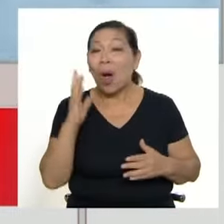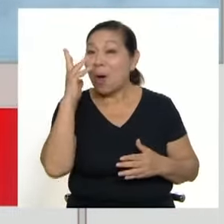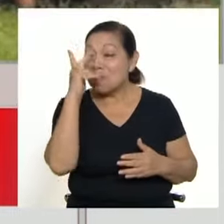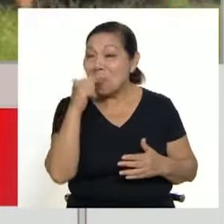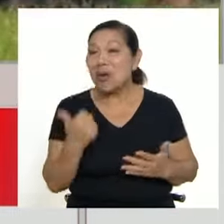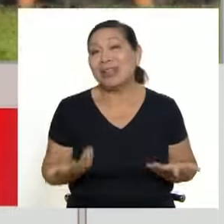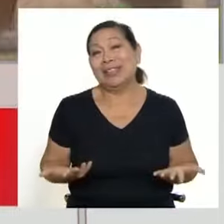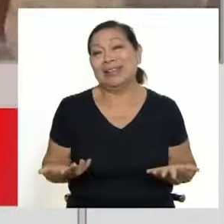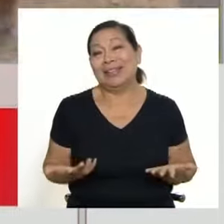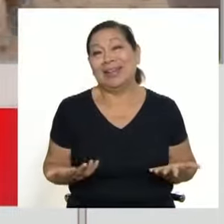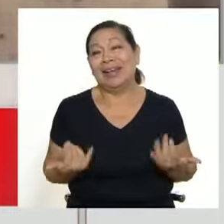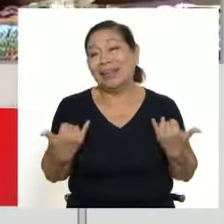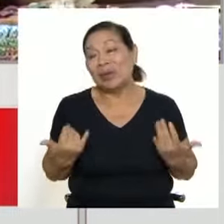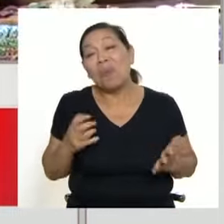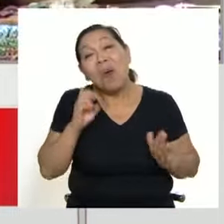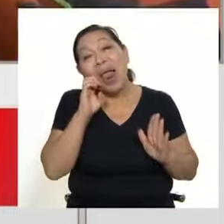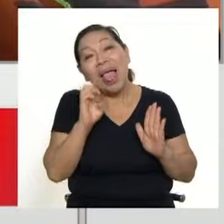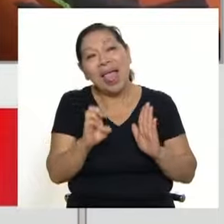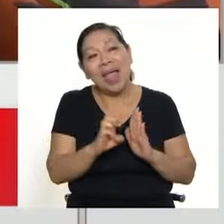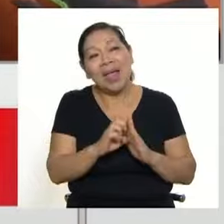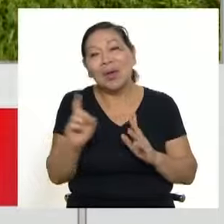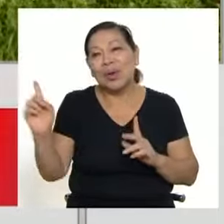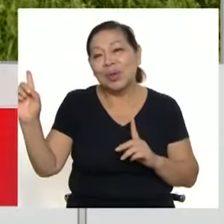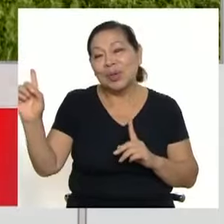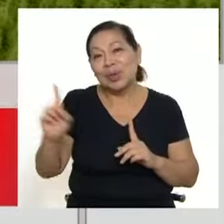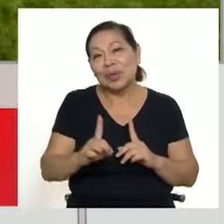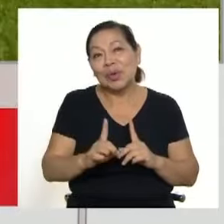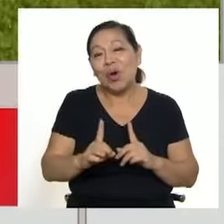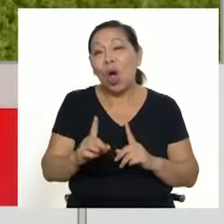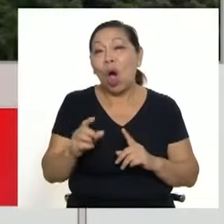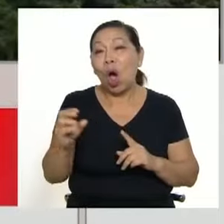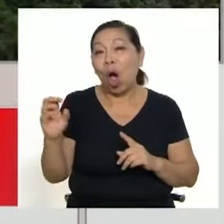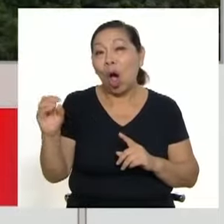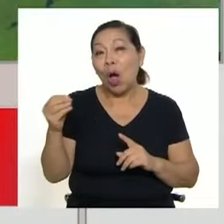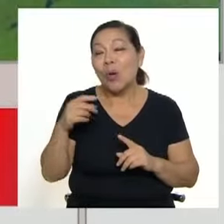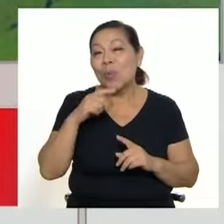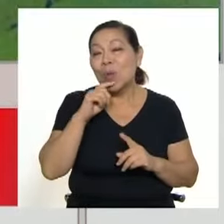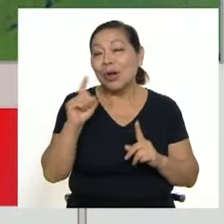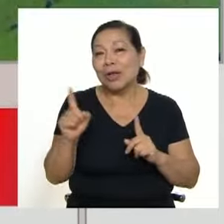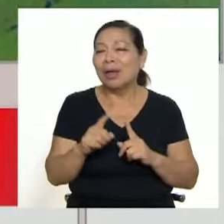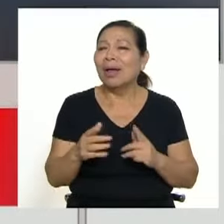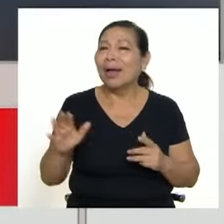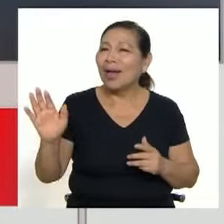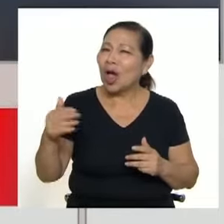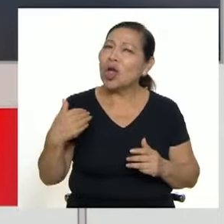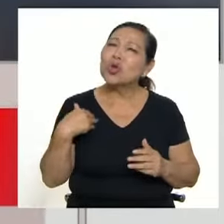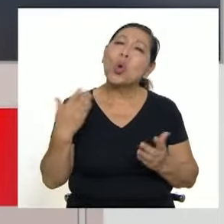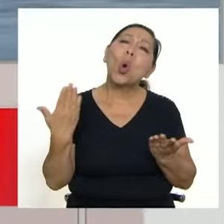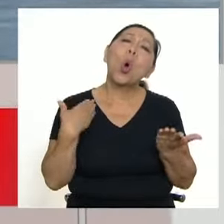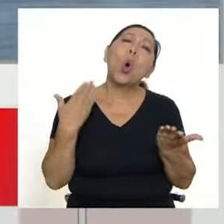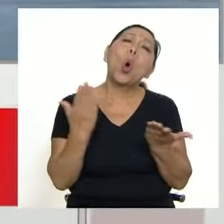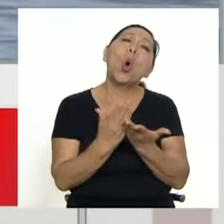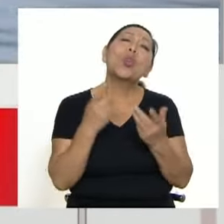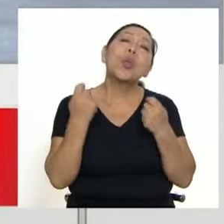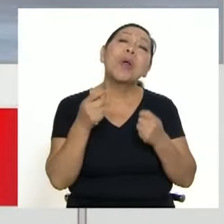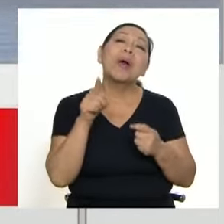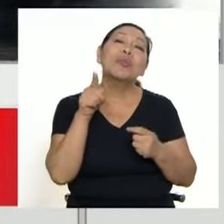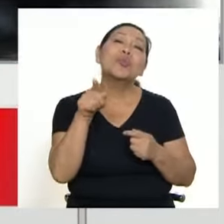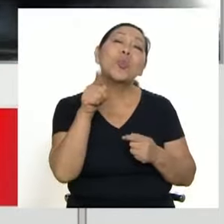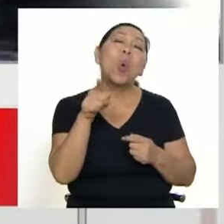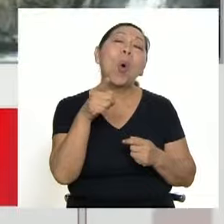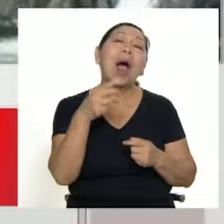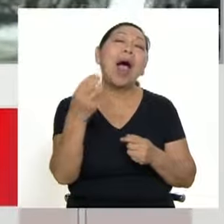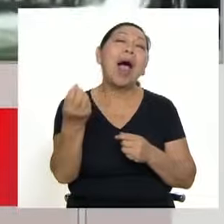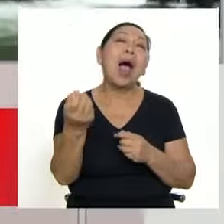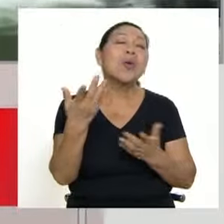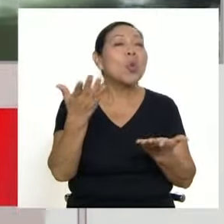bonitas que nos pasan gracias a eso. Por ejemplo, que se me acercan un chico, una chica y me dicen, yo he estudiado turismo gracias a Reportaje al